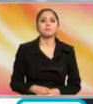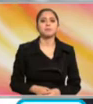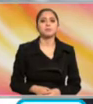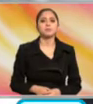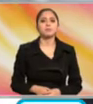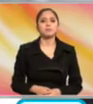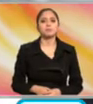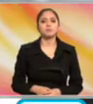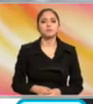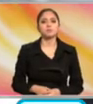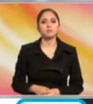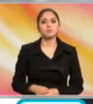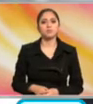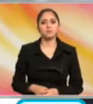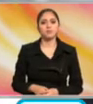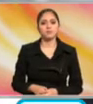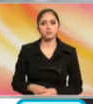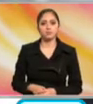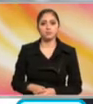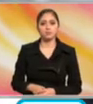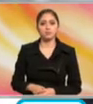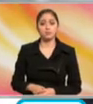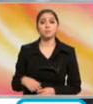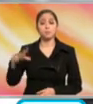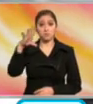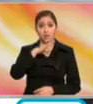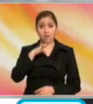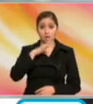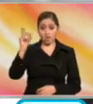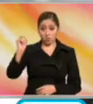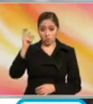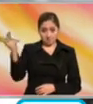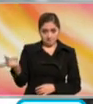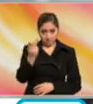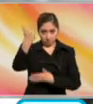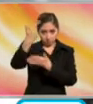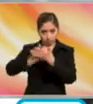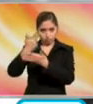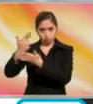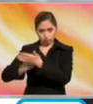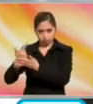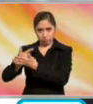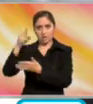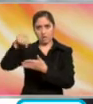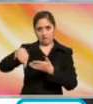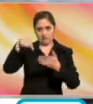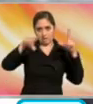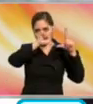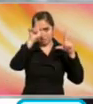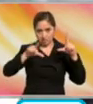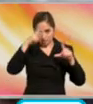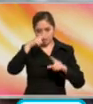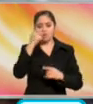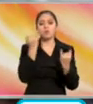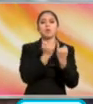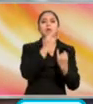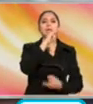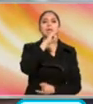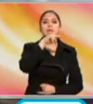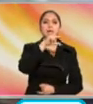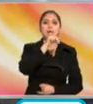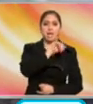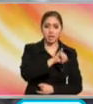aportar? Bueno, hay una encuesta nacional que en concordancia, tanto como el INAI como en el